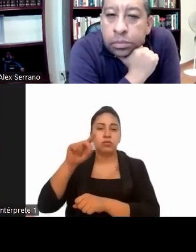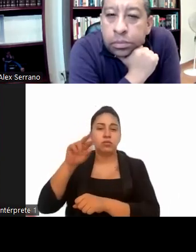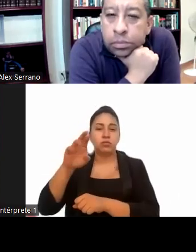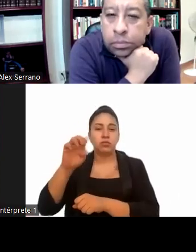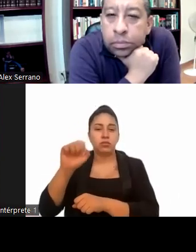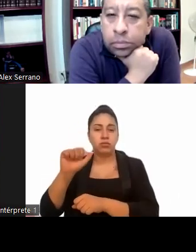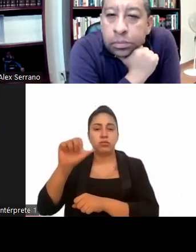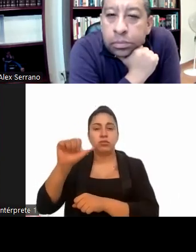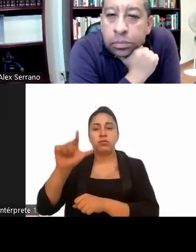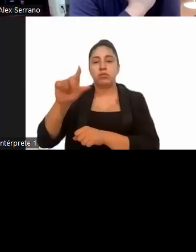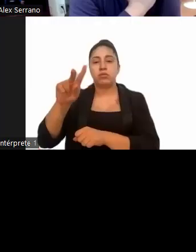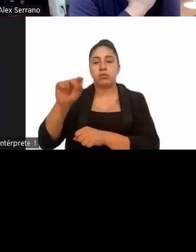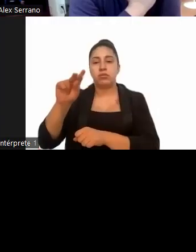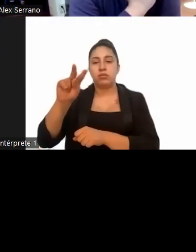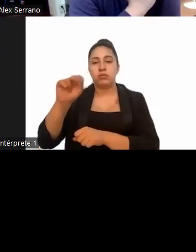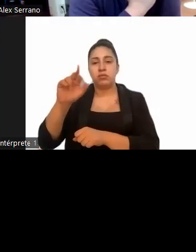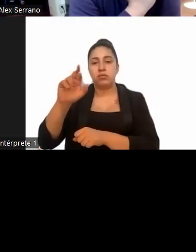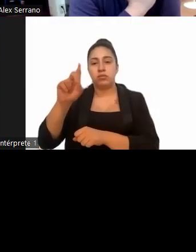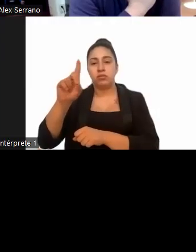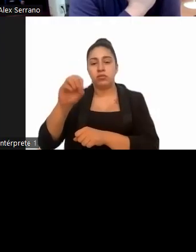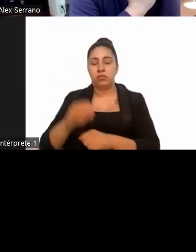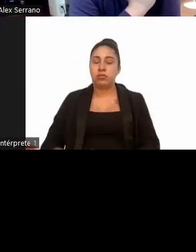Rodríguez.